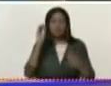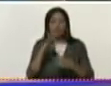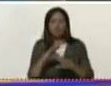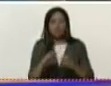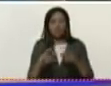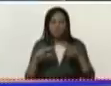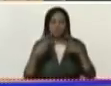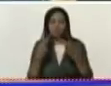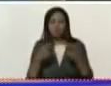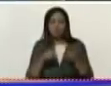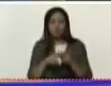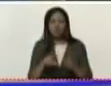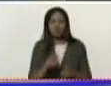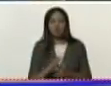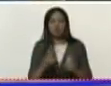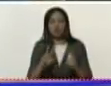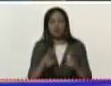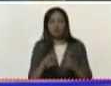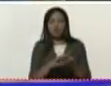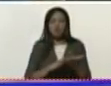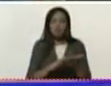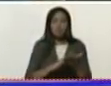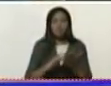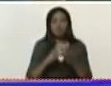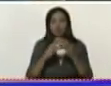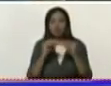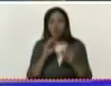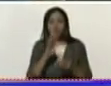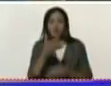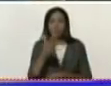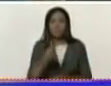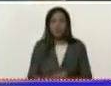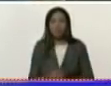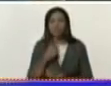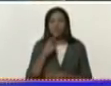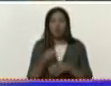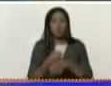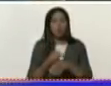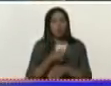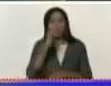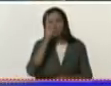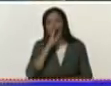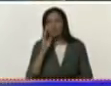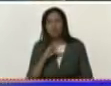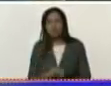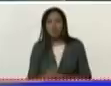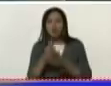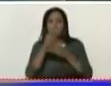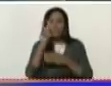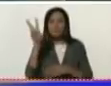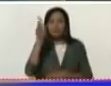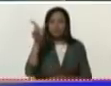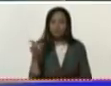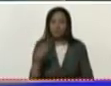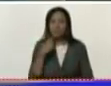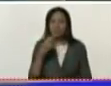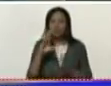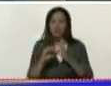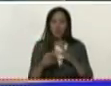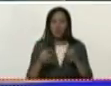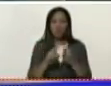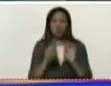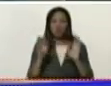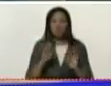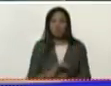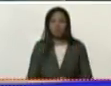modernos, también fueron recuperados casi todos. Pero al gobierno de Brasil le digo, armas venezolanas han sido robadas